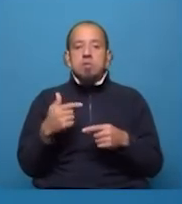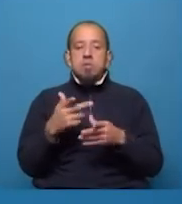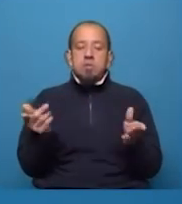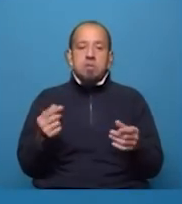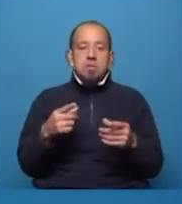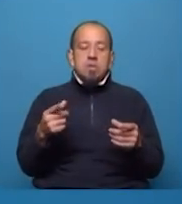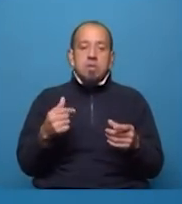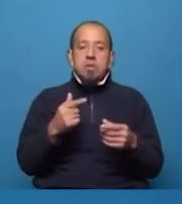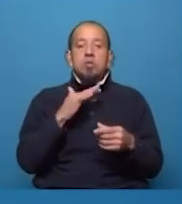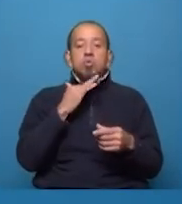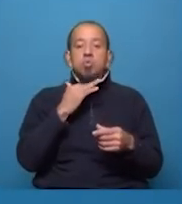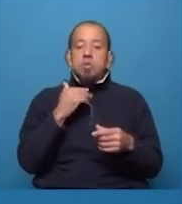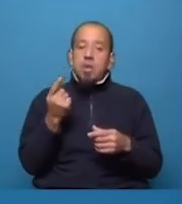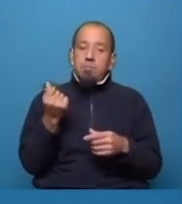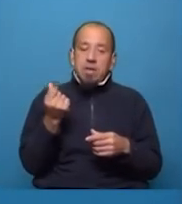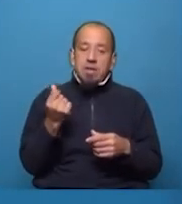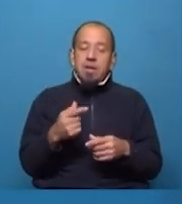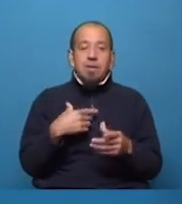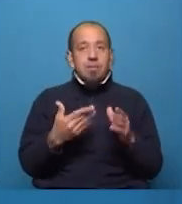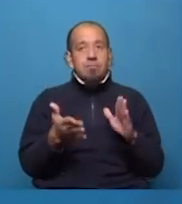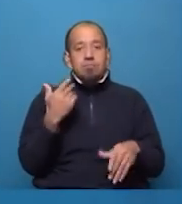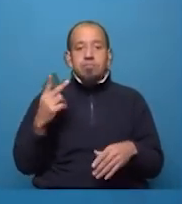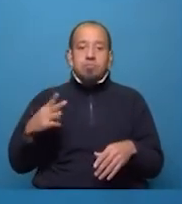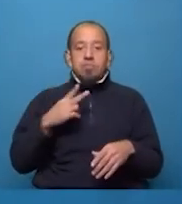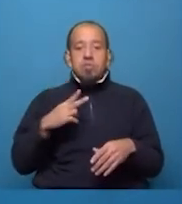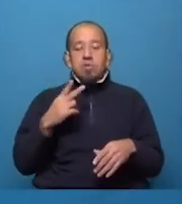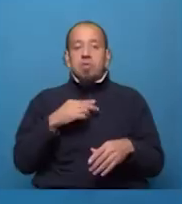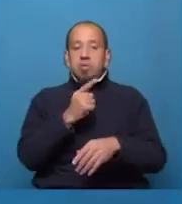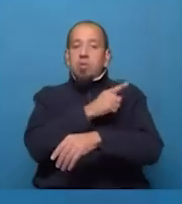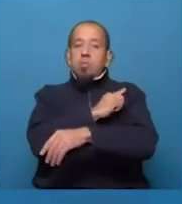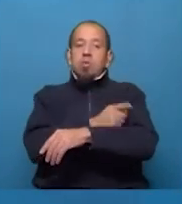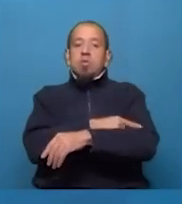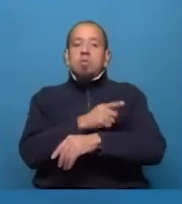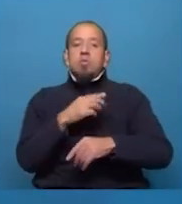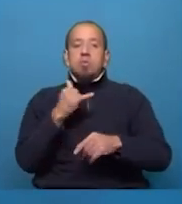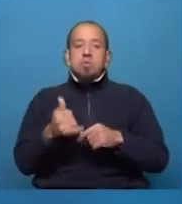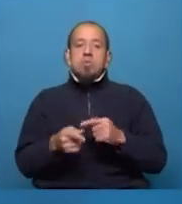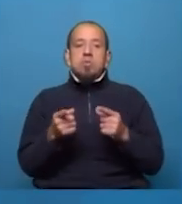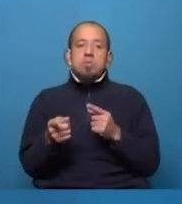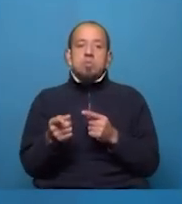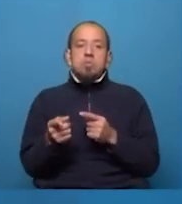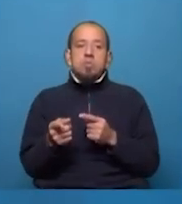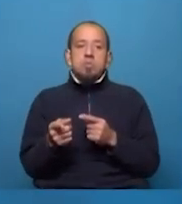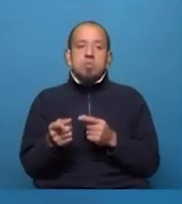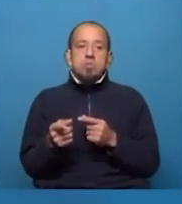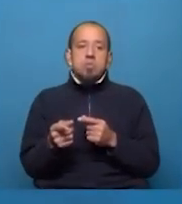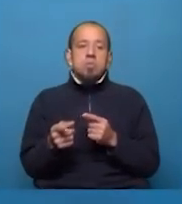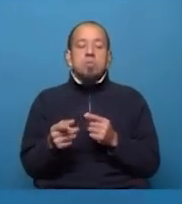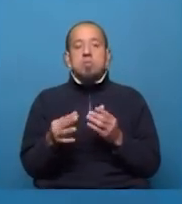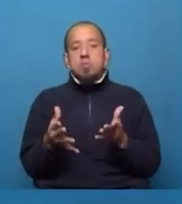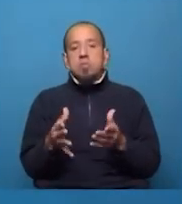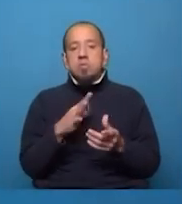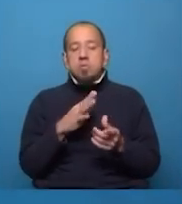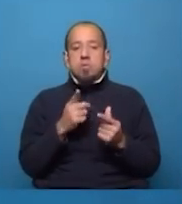el lavado En serio y confirma además que vos tenés muchas zonas para actuar por un lado